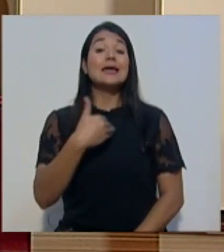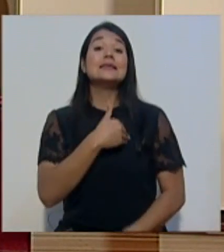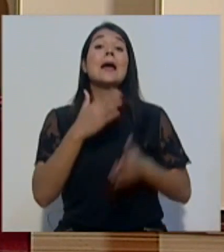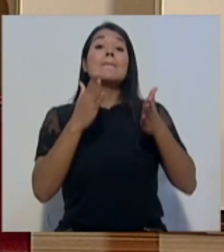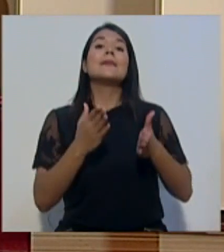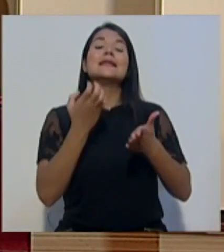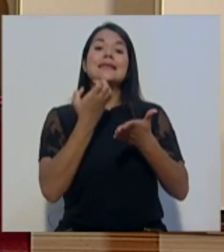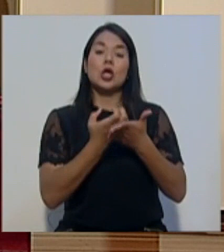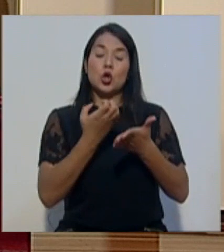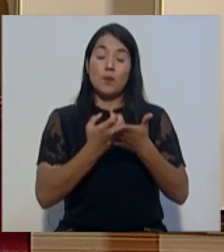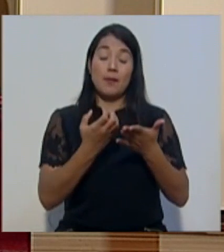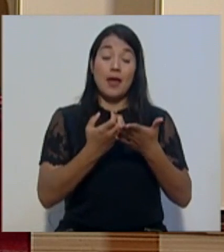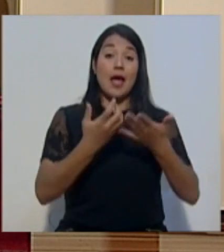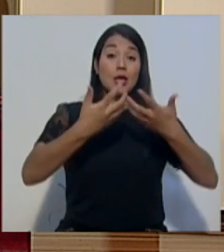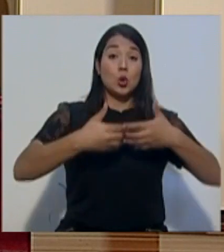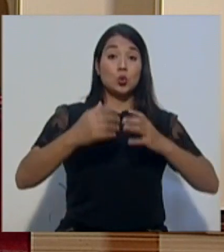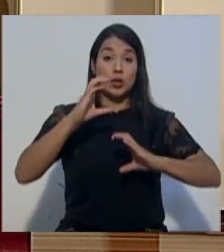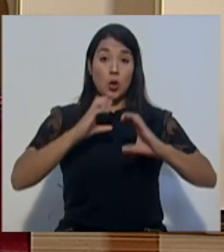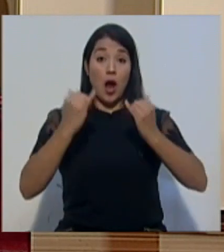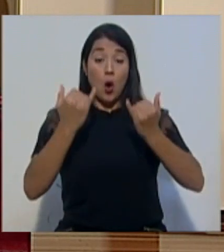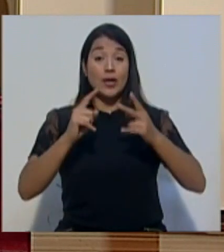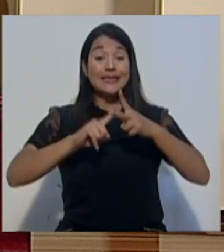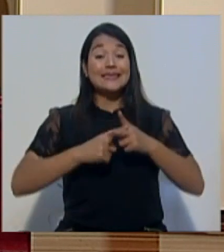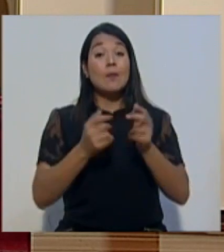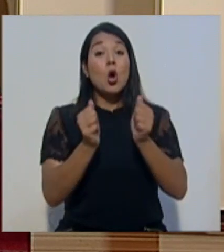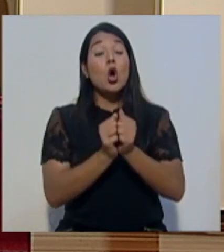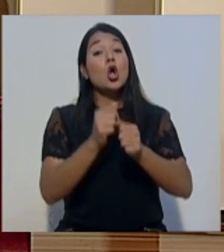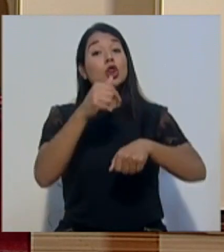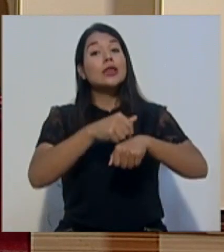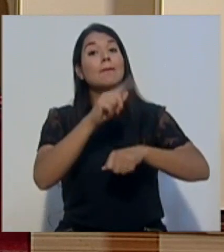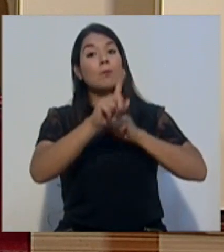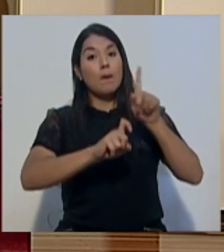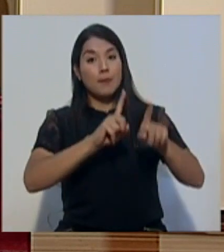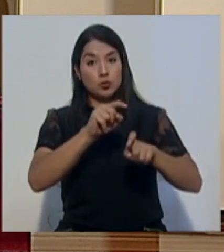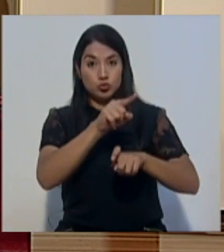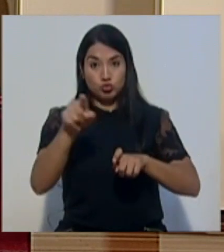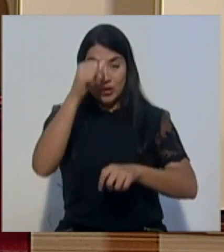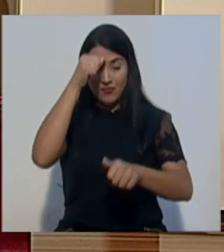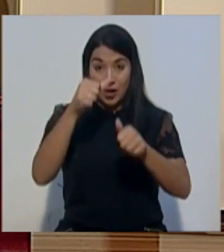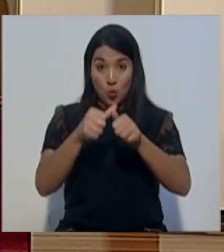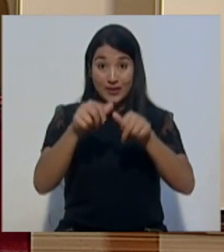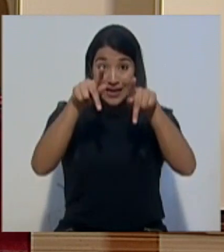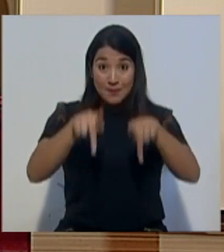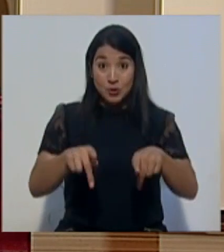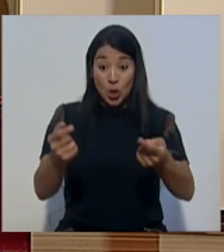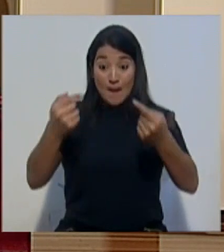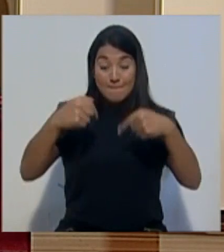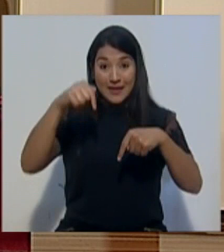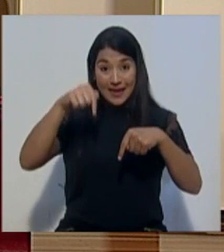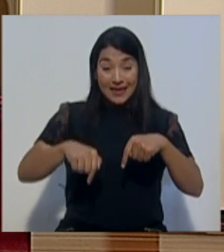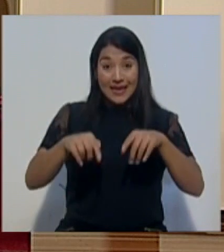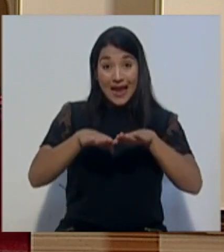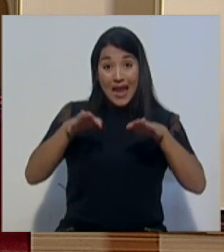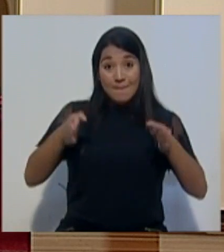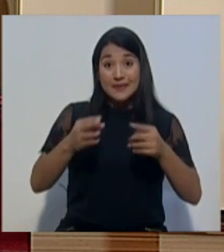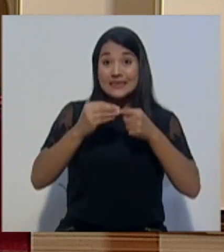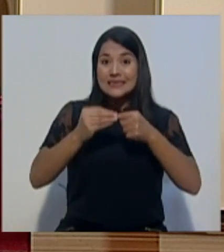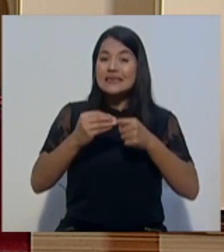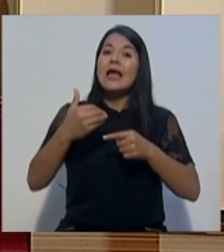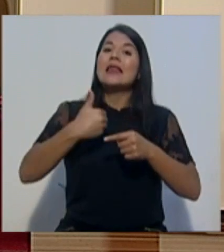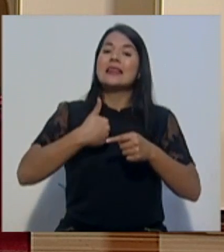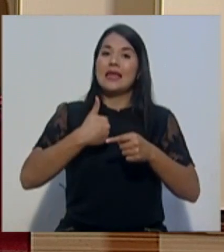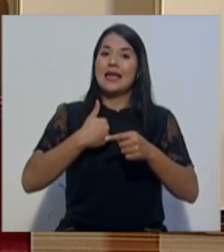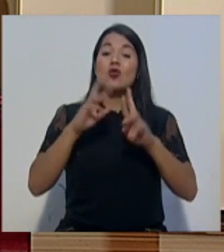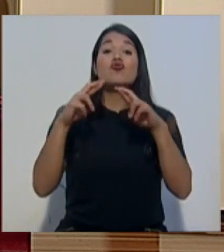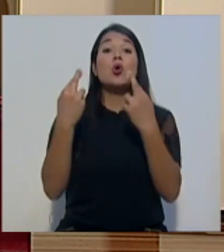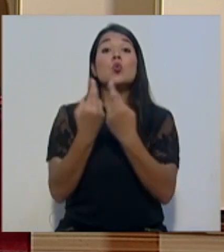de Economía, Industria y Comercio. Vamos a iniciar con el periodo de preguntas. Recordarles que las personas que nos acompañan aquí en la mesa principal tienen agenda a eso de